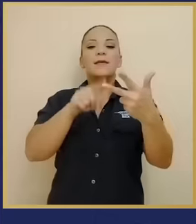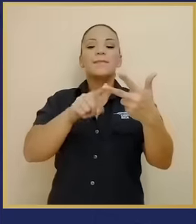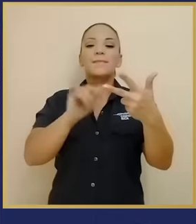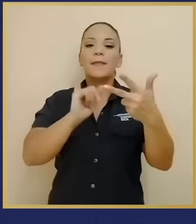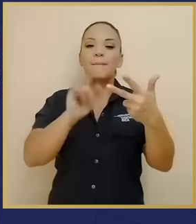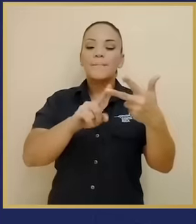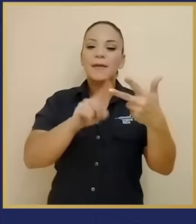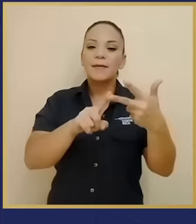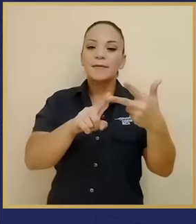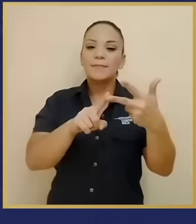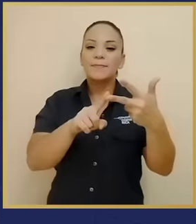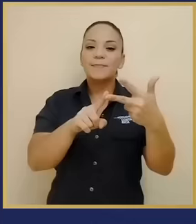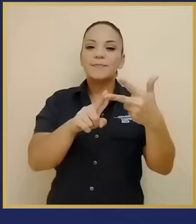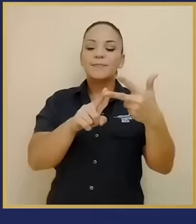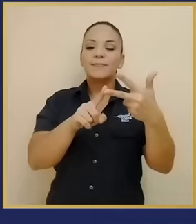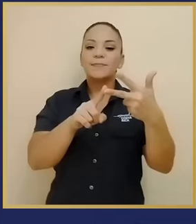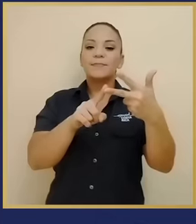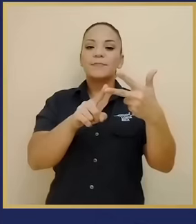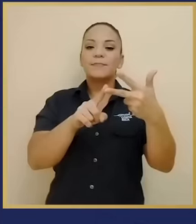finalmente, pensaríamos que